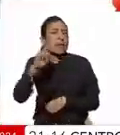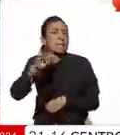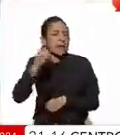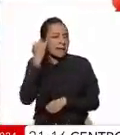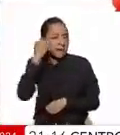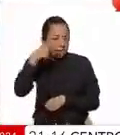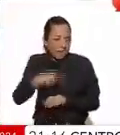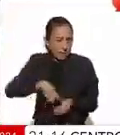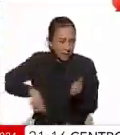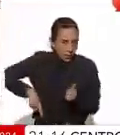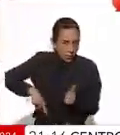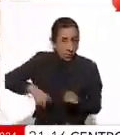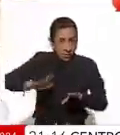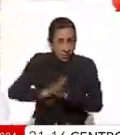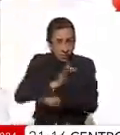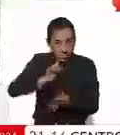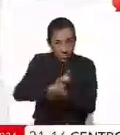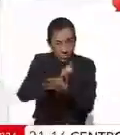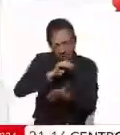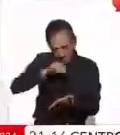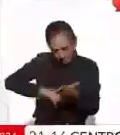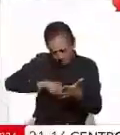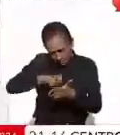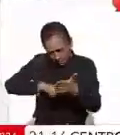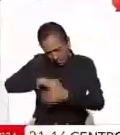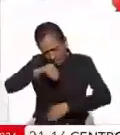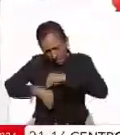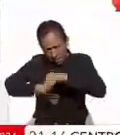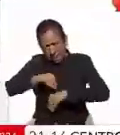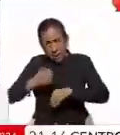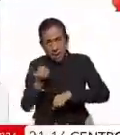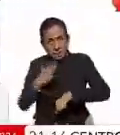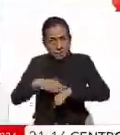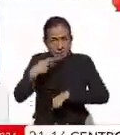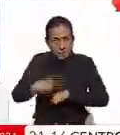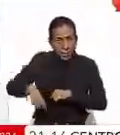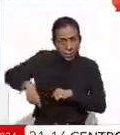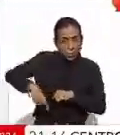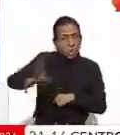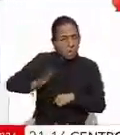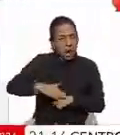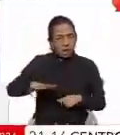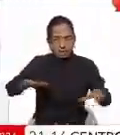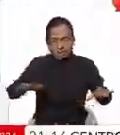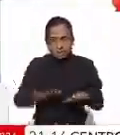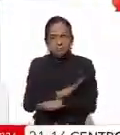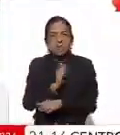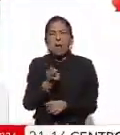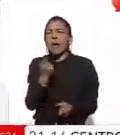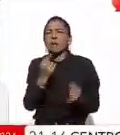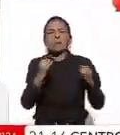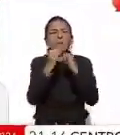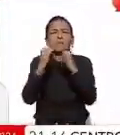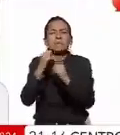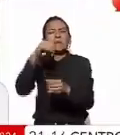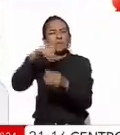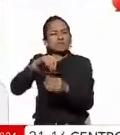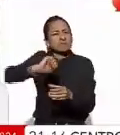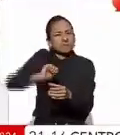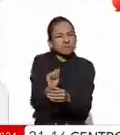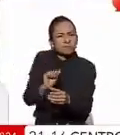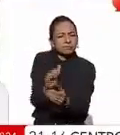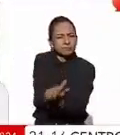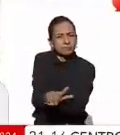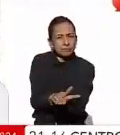también legislativa para reconfigurar la administración pública y generar ahorros importantes en distintas dependencias. La